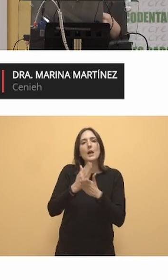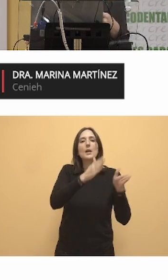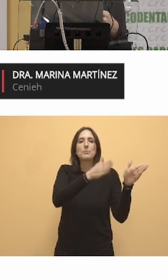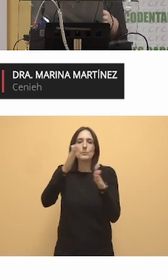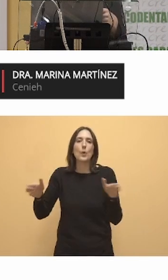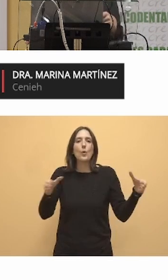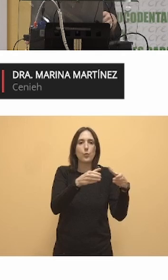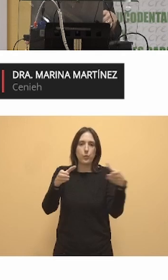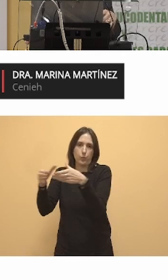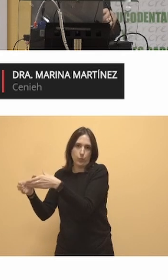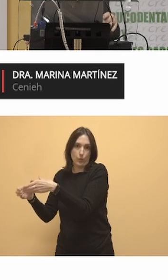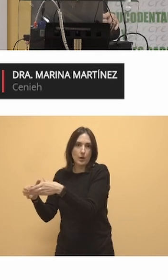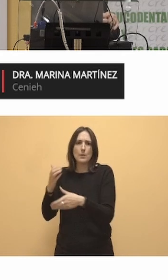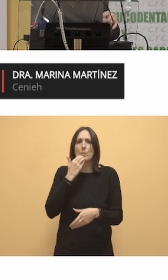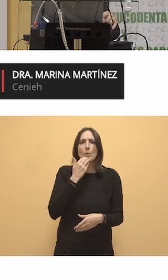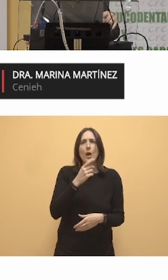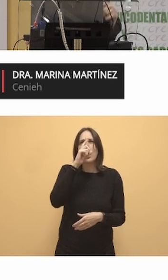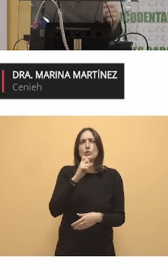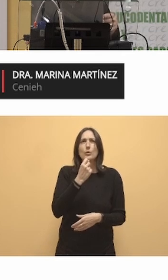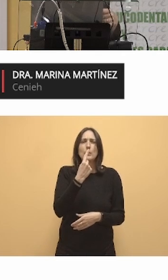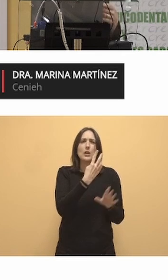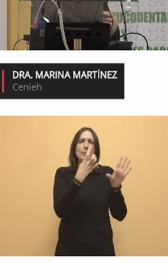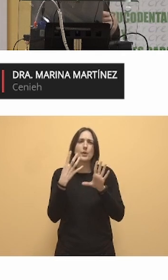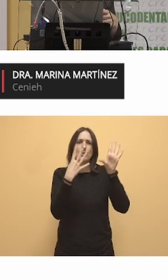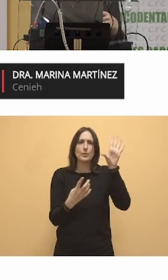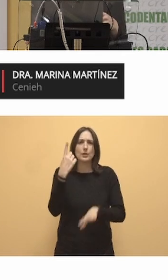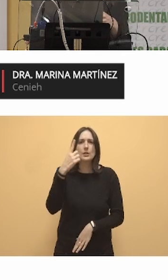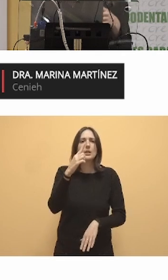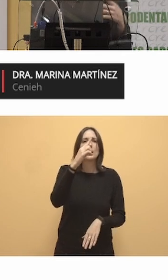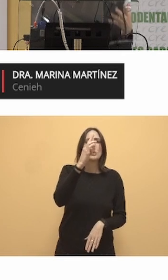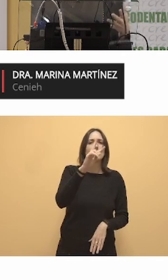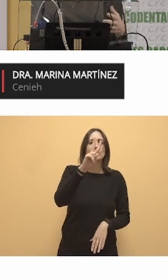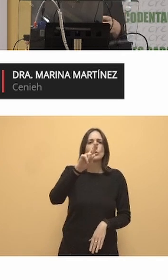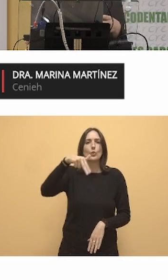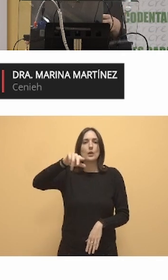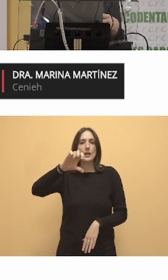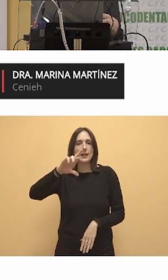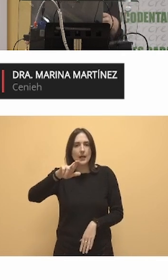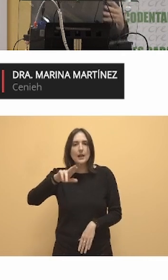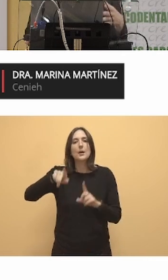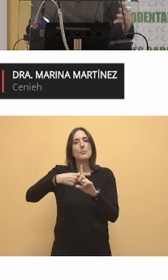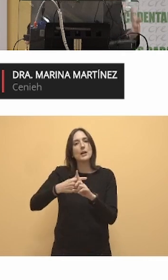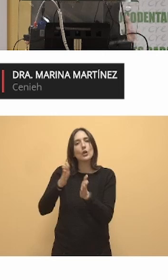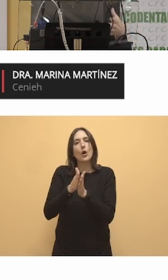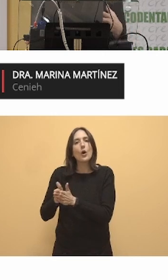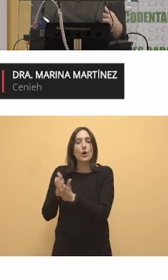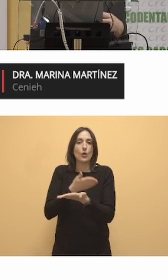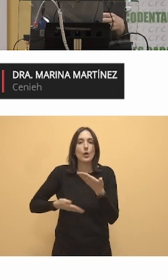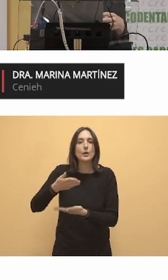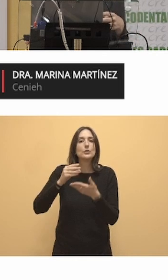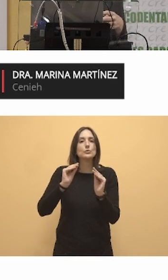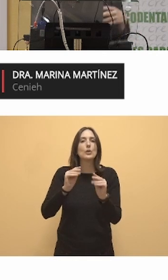poblaciones. Y entre ellos, pues en 1991, Turner y colaboradores crearon un sistema de